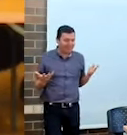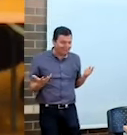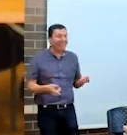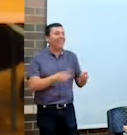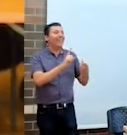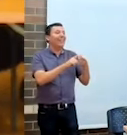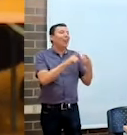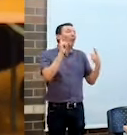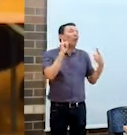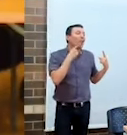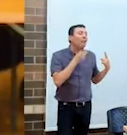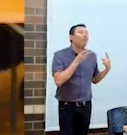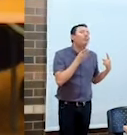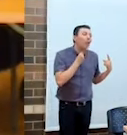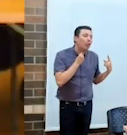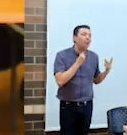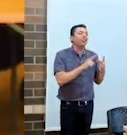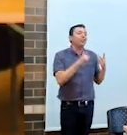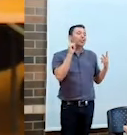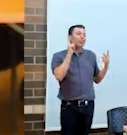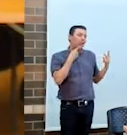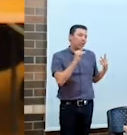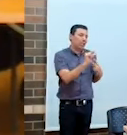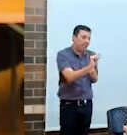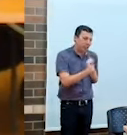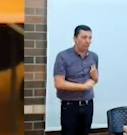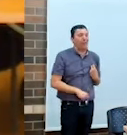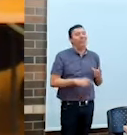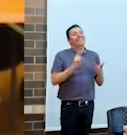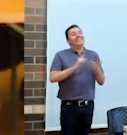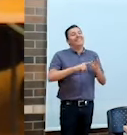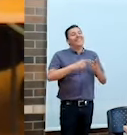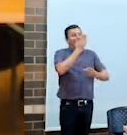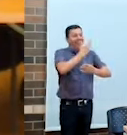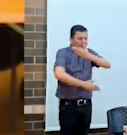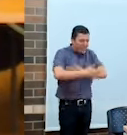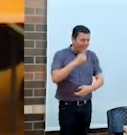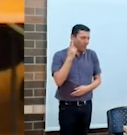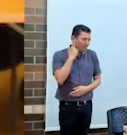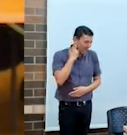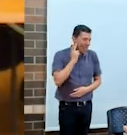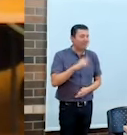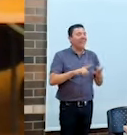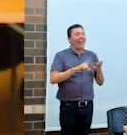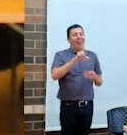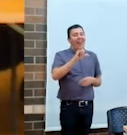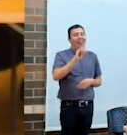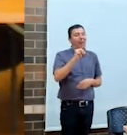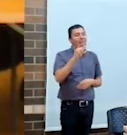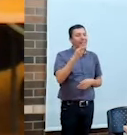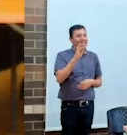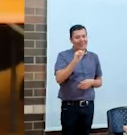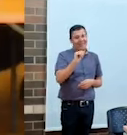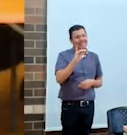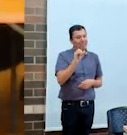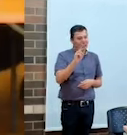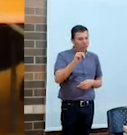no vale en estos momentos esa etiqueta de discapacidad. O mudos, o sordito, o